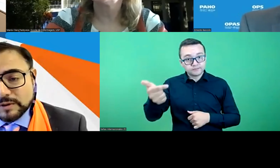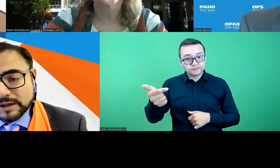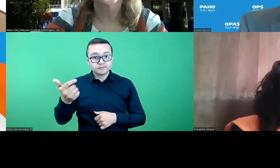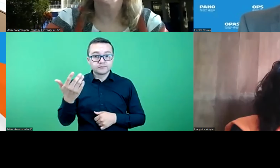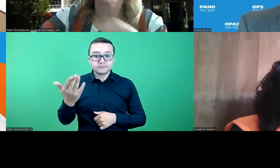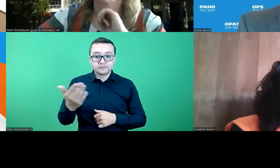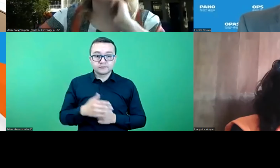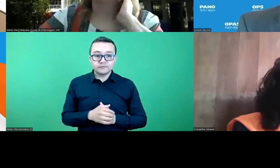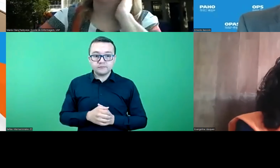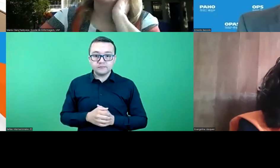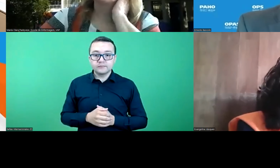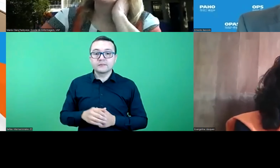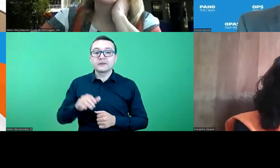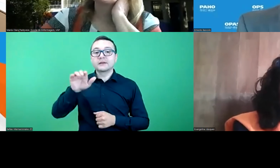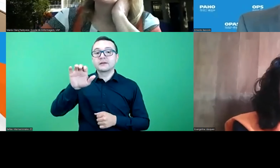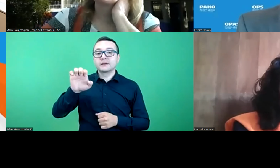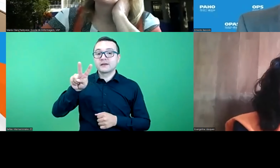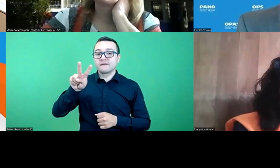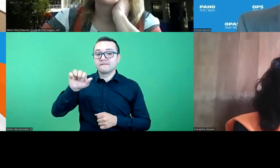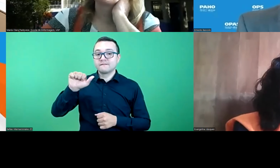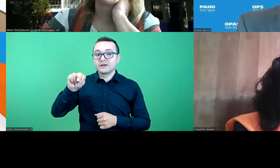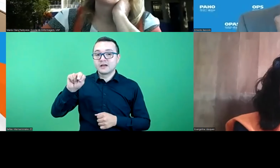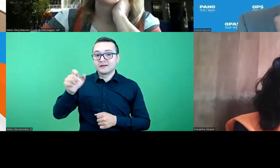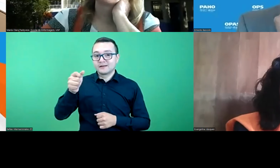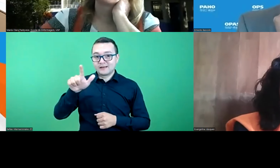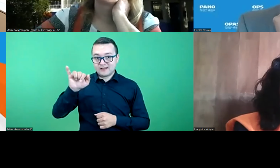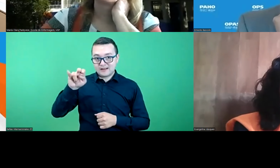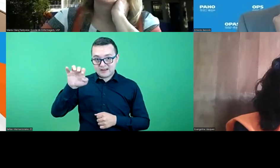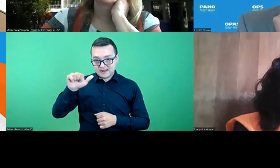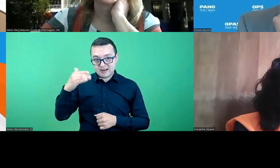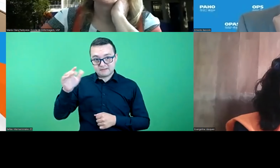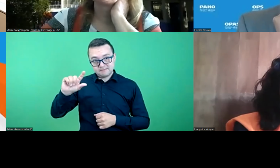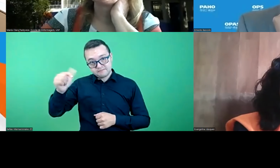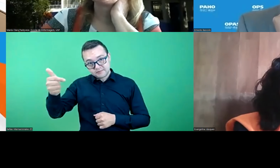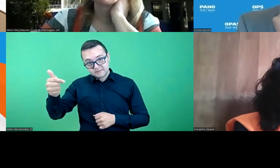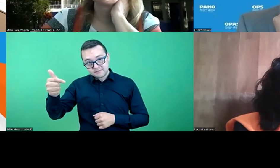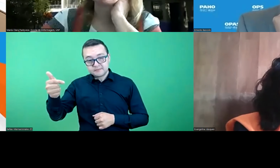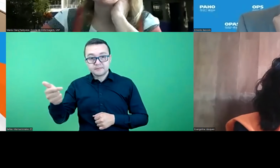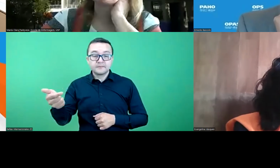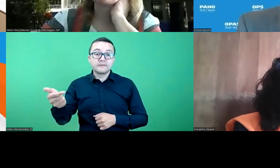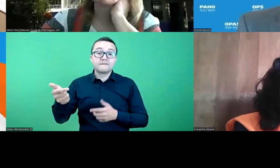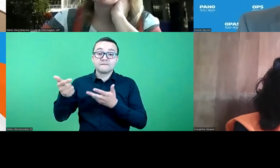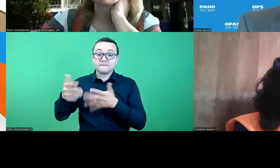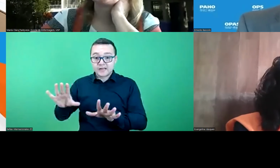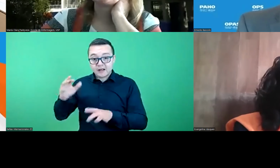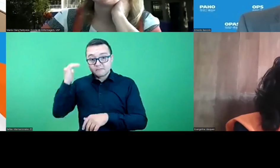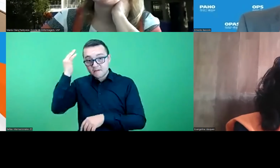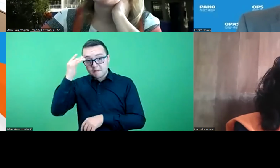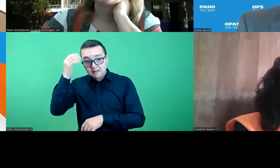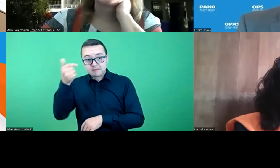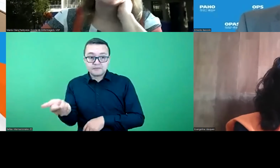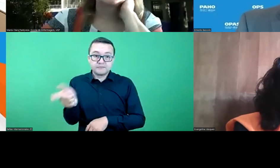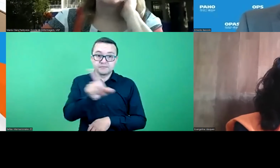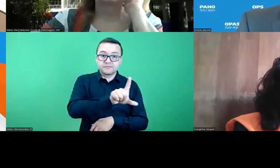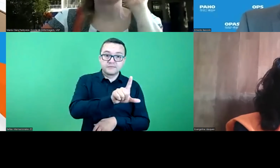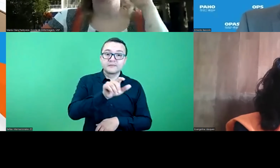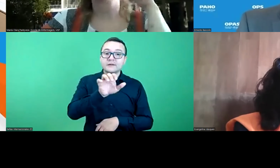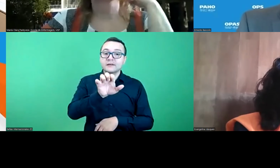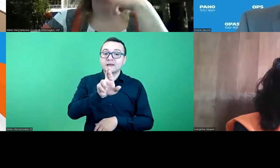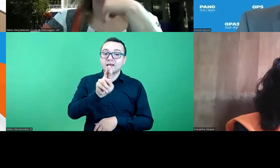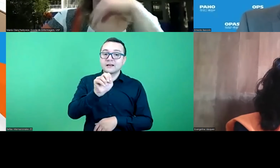puedes hacer una reflexión final. Y por último, Claro. volveríamos al doctor Ernesto Váscolo a invitarle